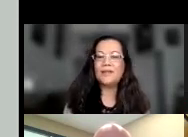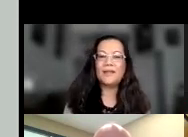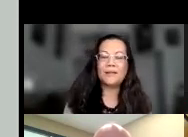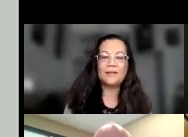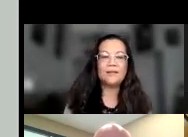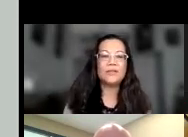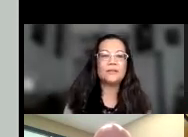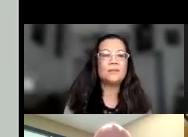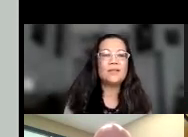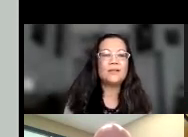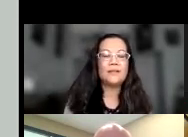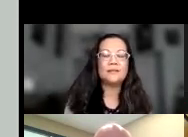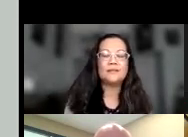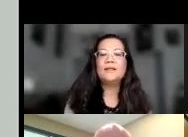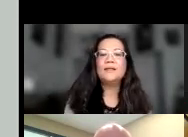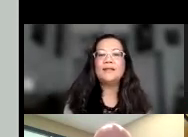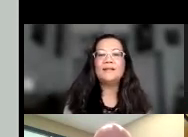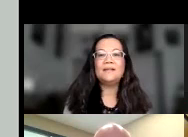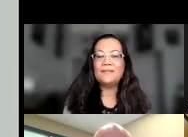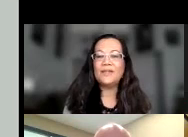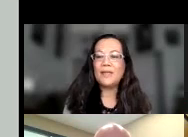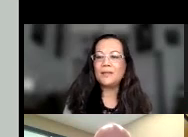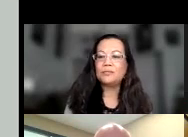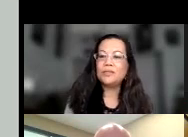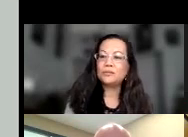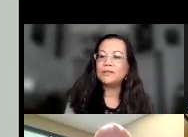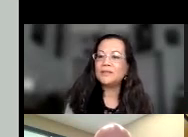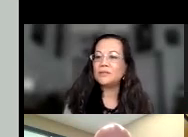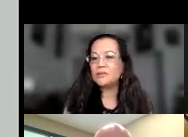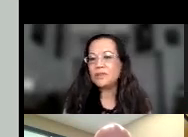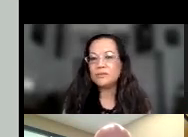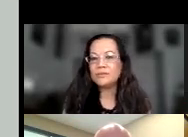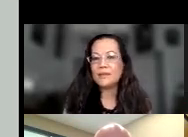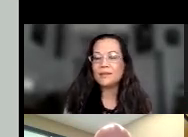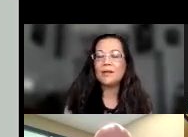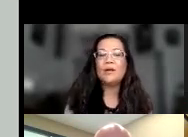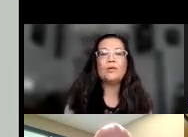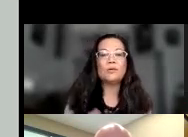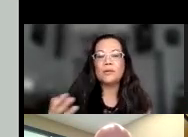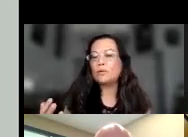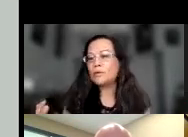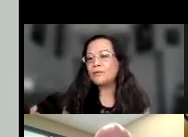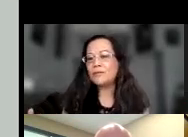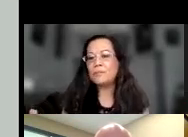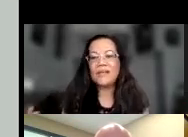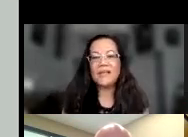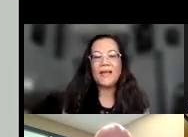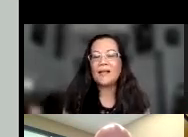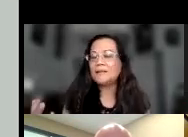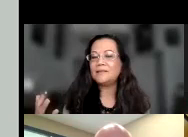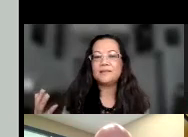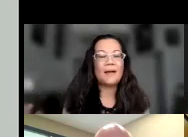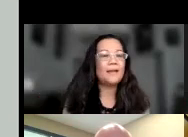están proporcionando asistencia a las comunidades y en navegar los recursos del centro